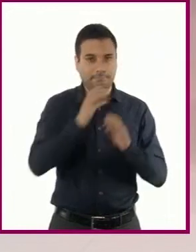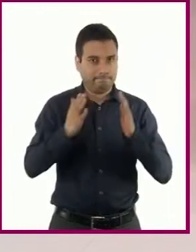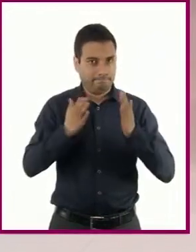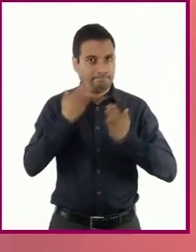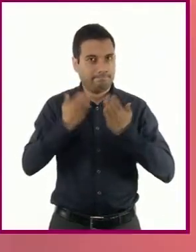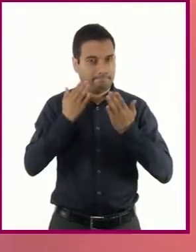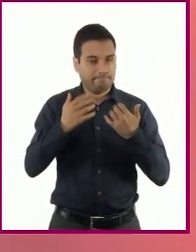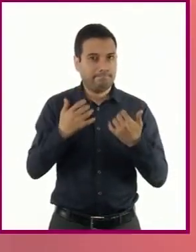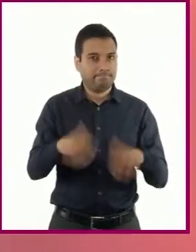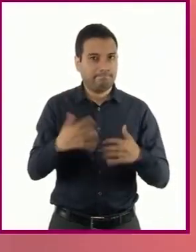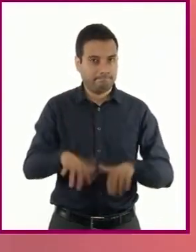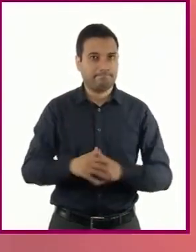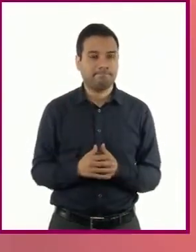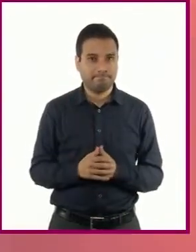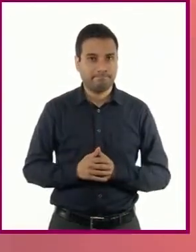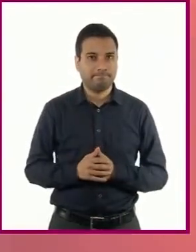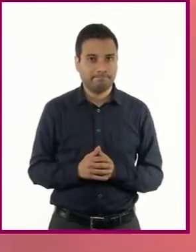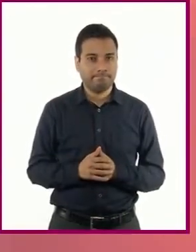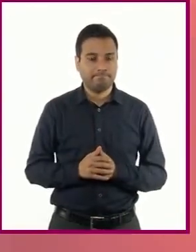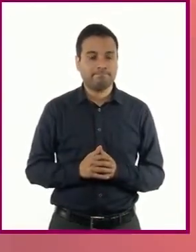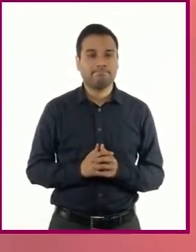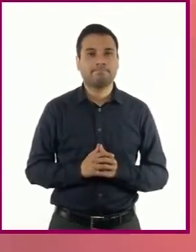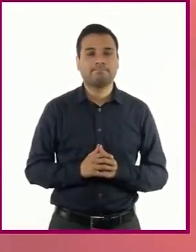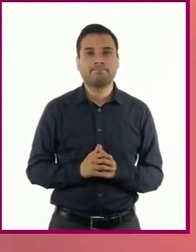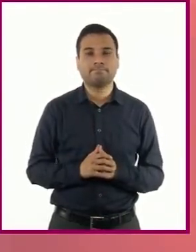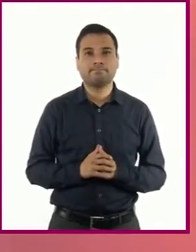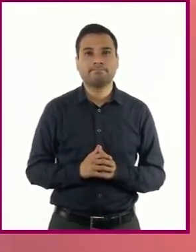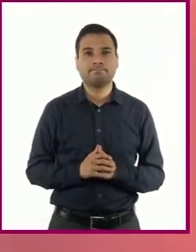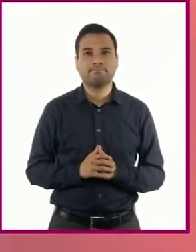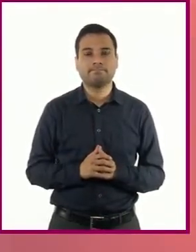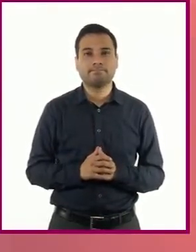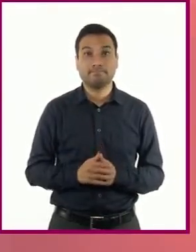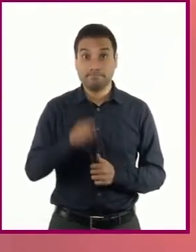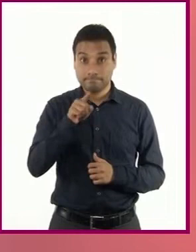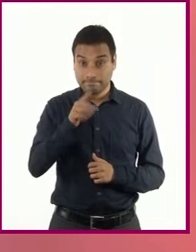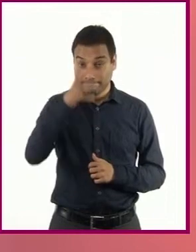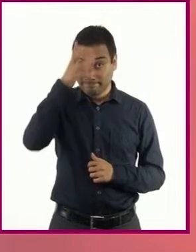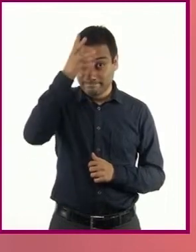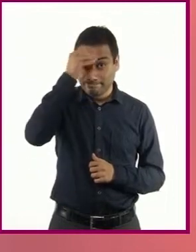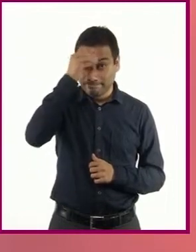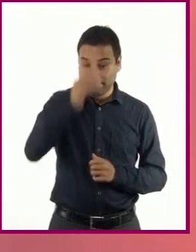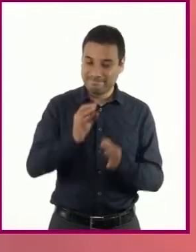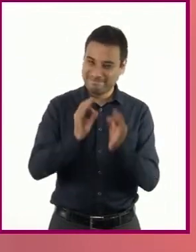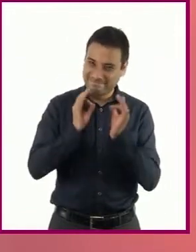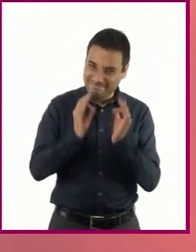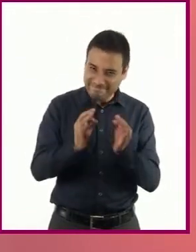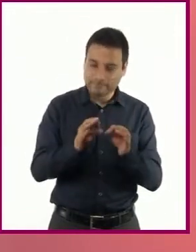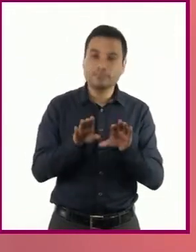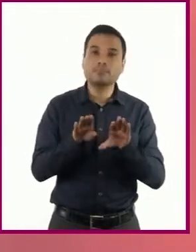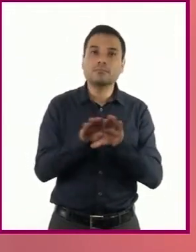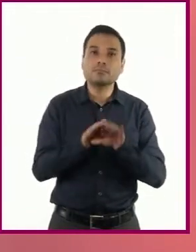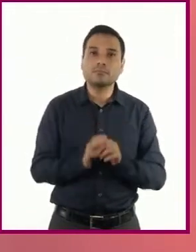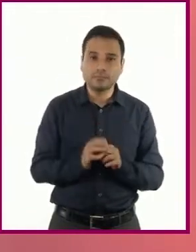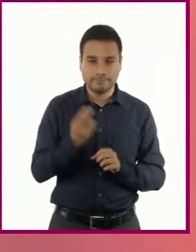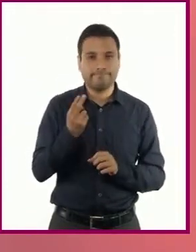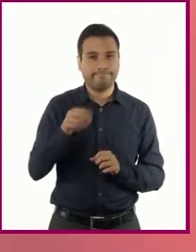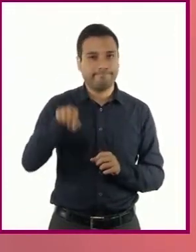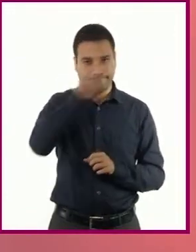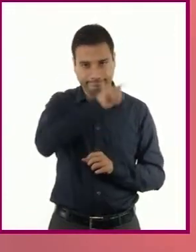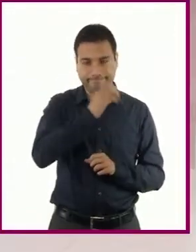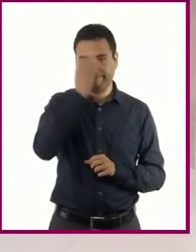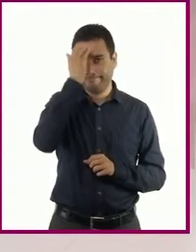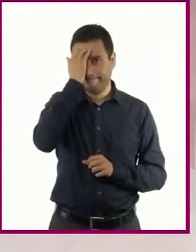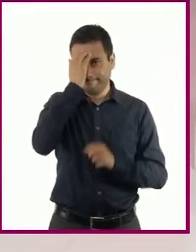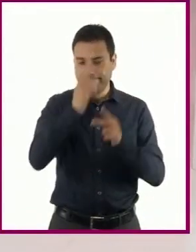de los profesores y el aprendizaje de los alumnos. Superar el reto implica desarrollar la habilidad matemática.